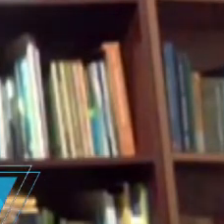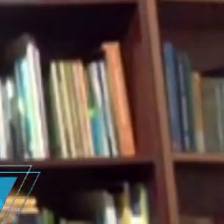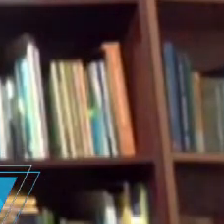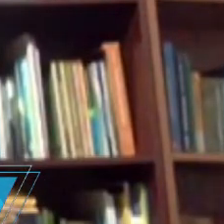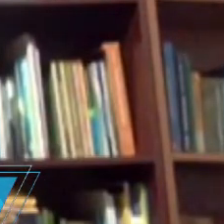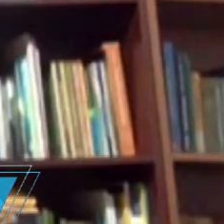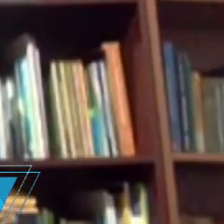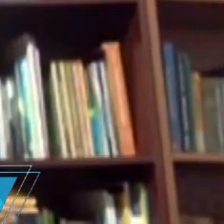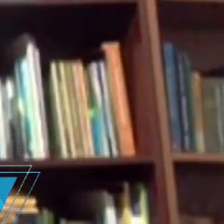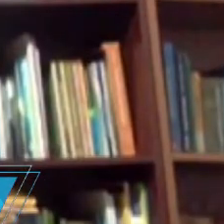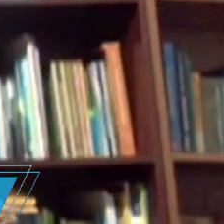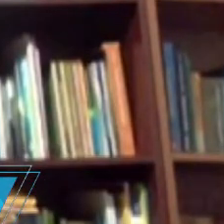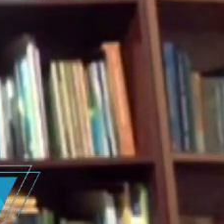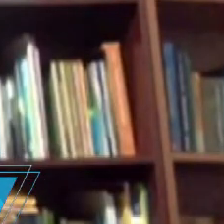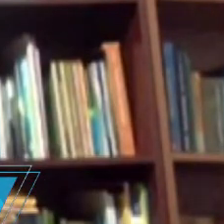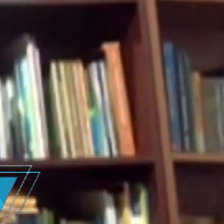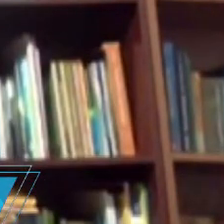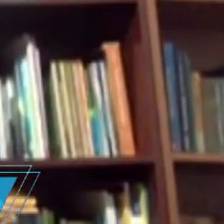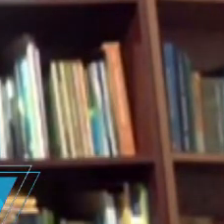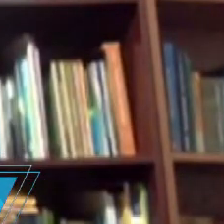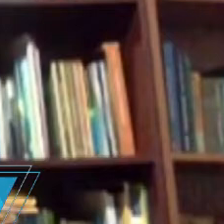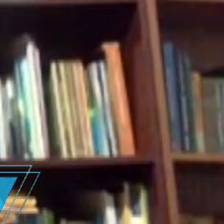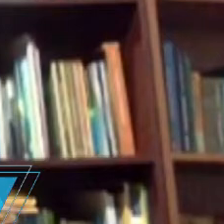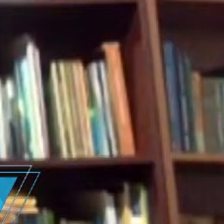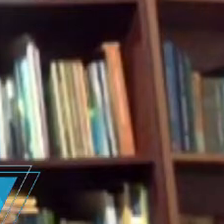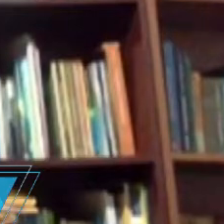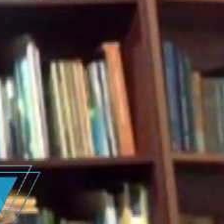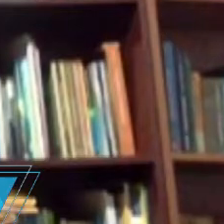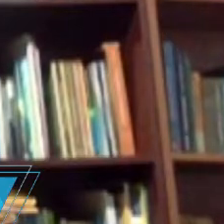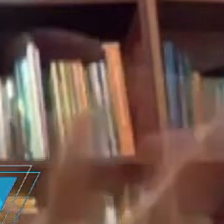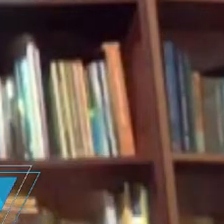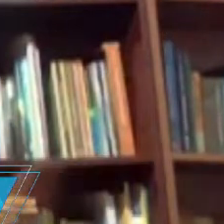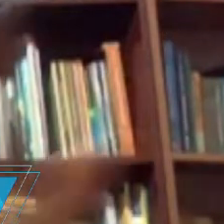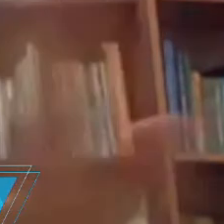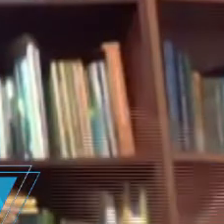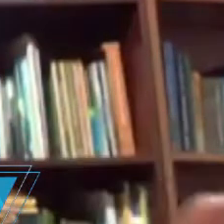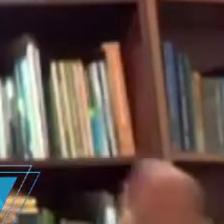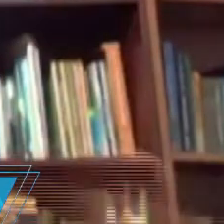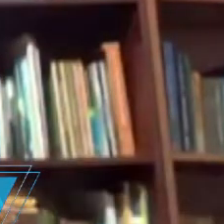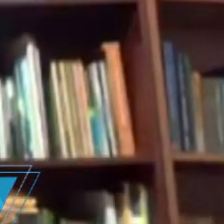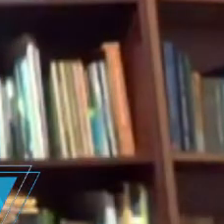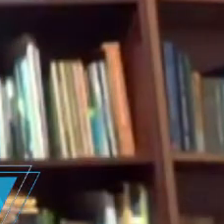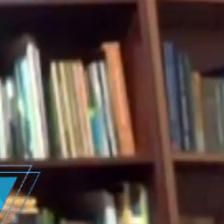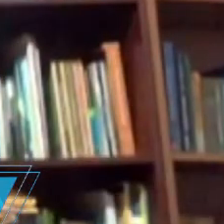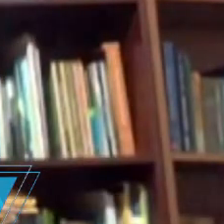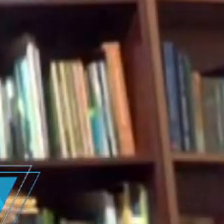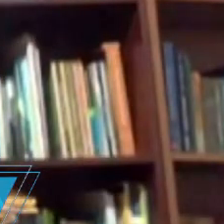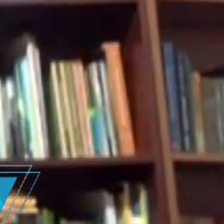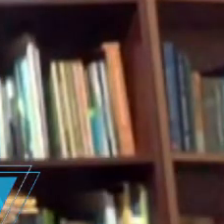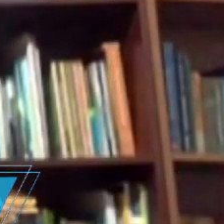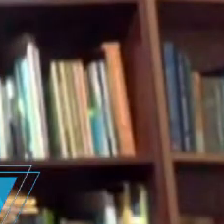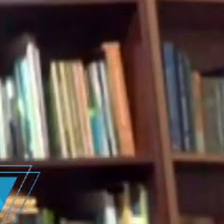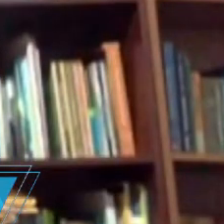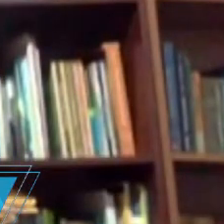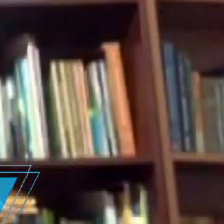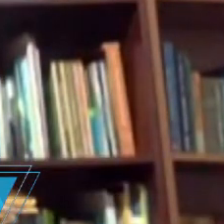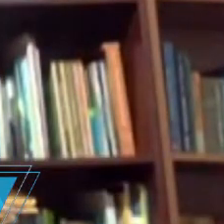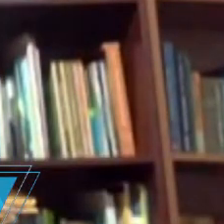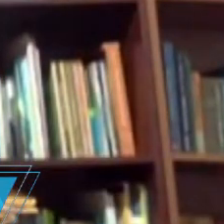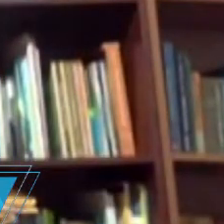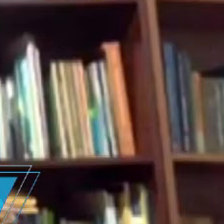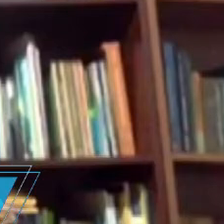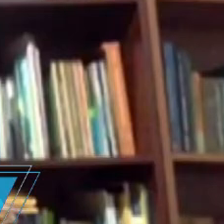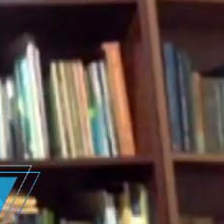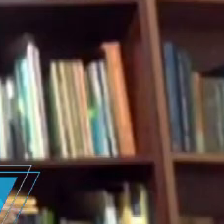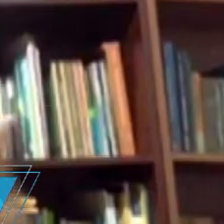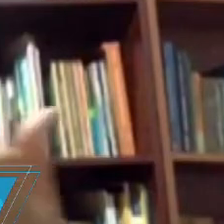fruteros, gente que vende, por ejemplo, lácteos, de pymes. Y esto también va a desestimular un poco a las pymes que